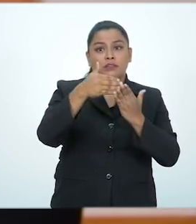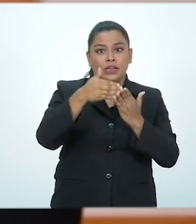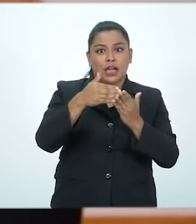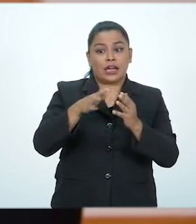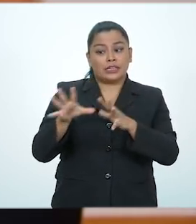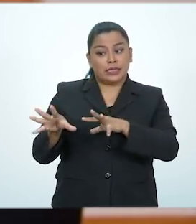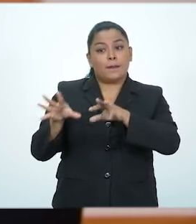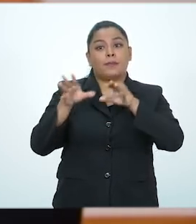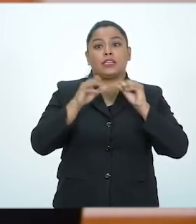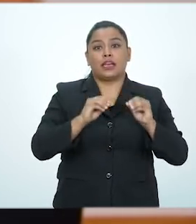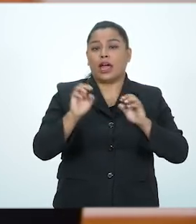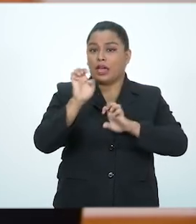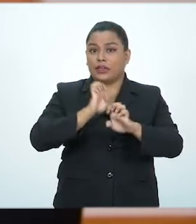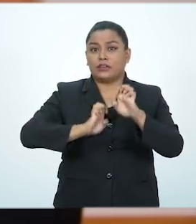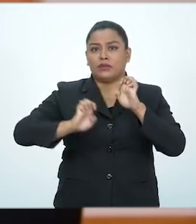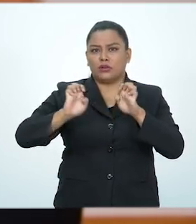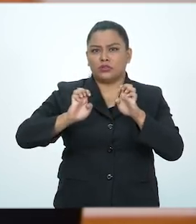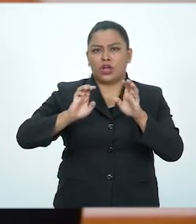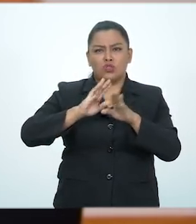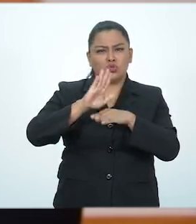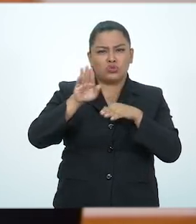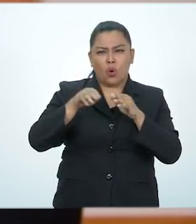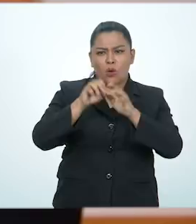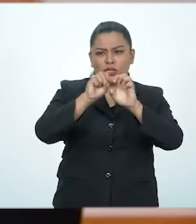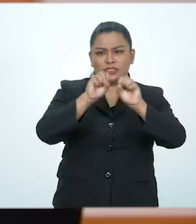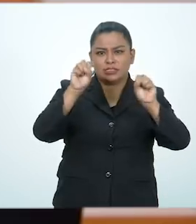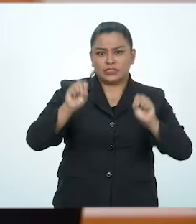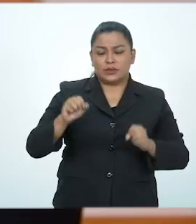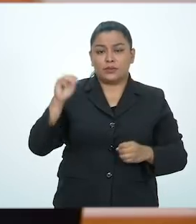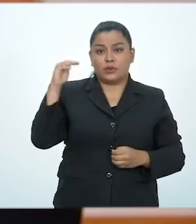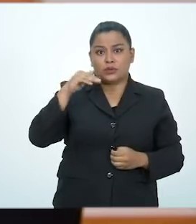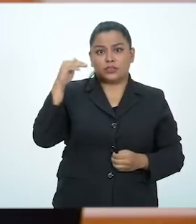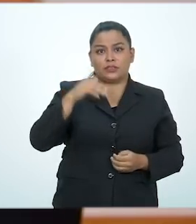y aplicación de la evaluación en todo el sistema educativo.